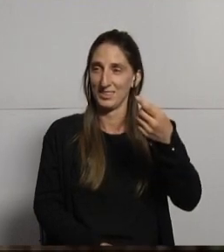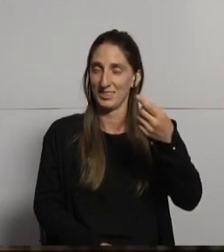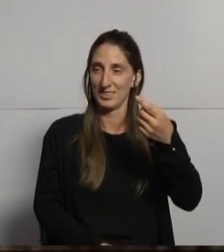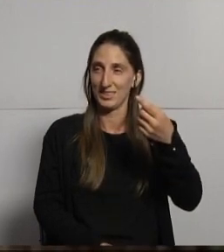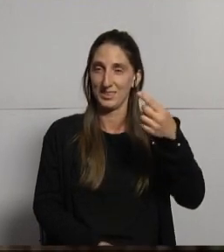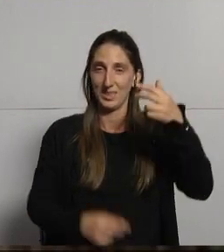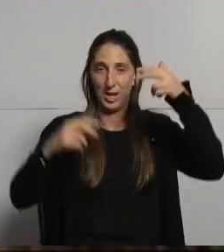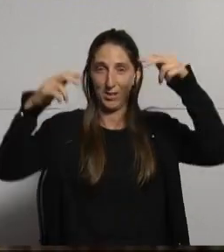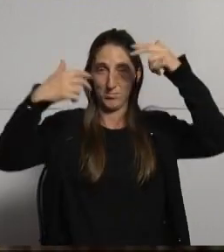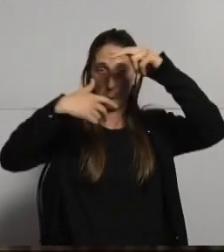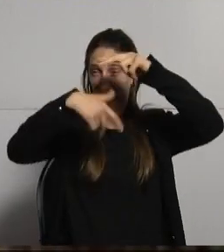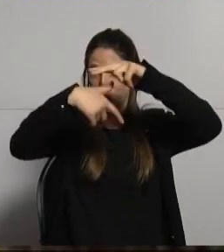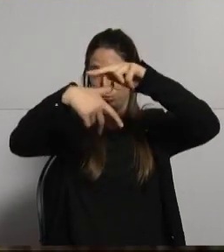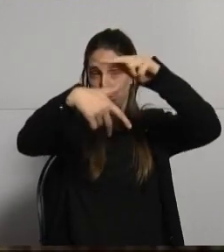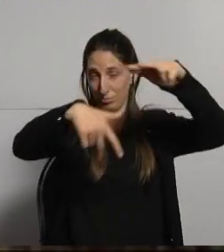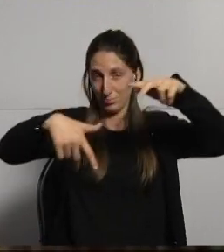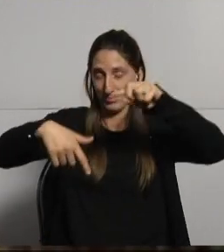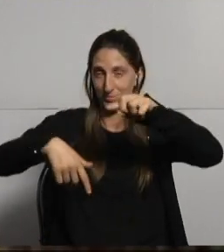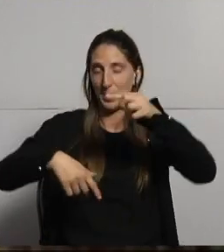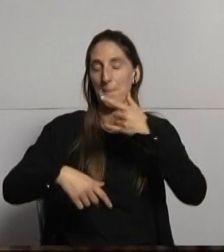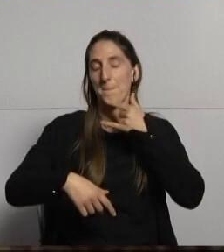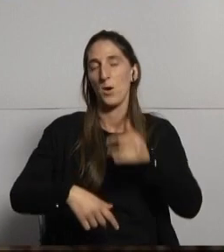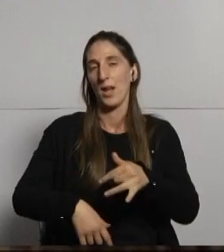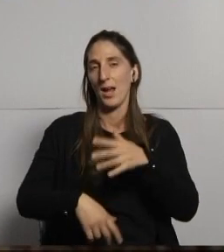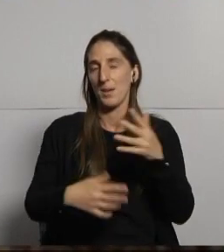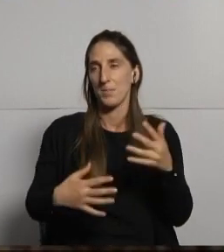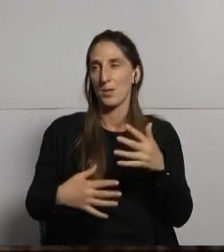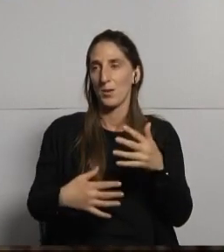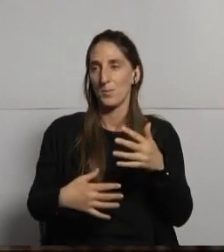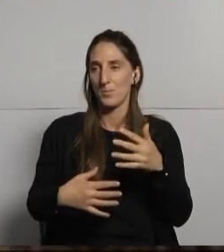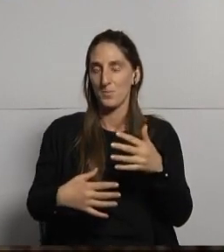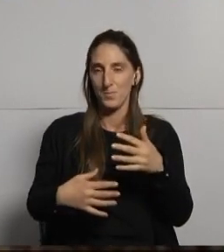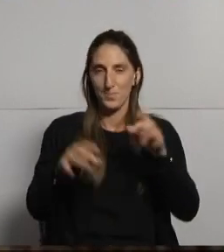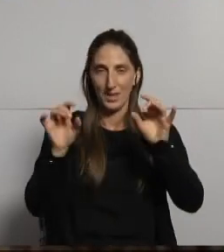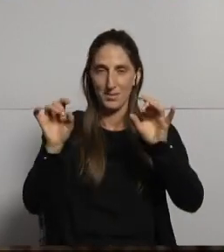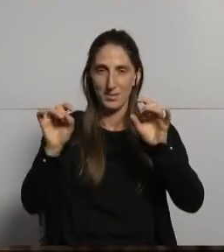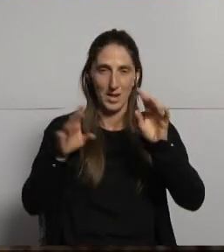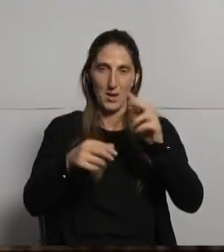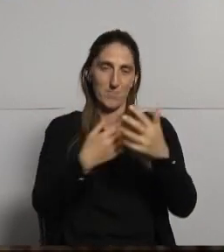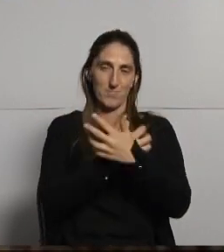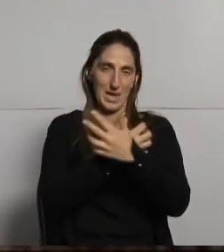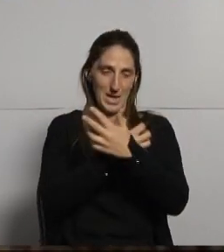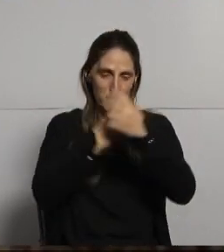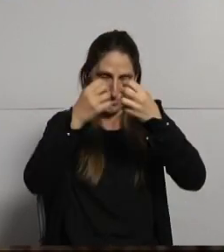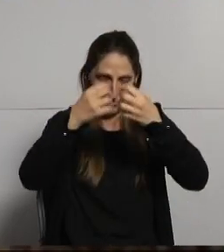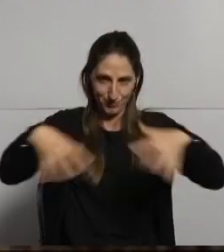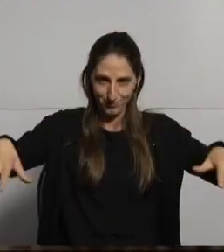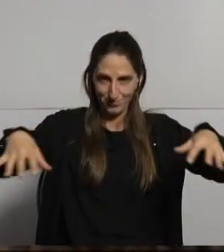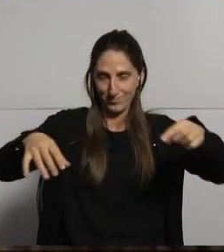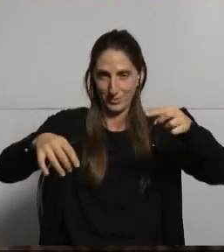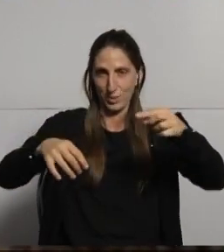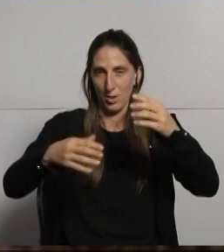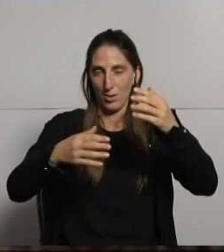son los drones, ya sea, por ejemplo, para esparcir desinfectante por las